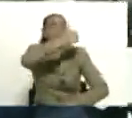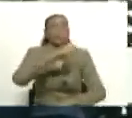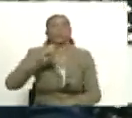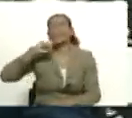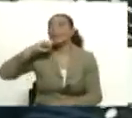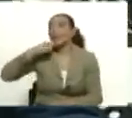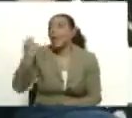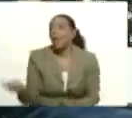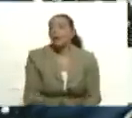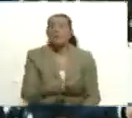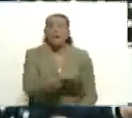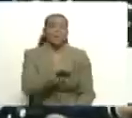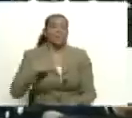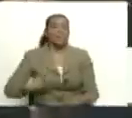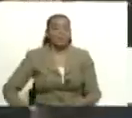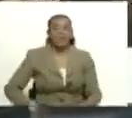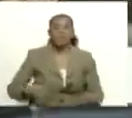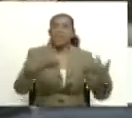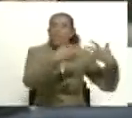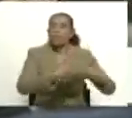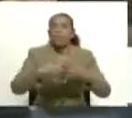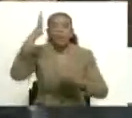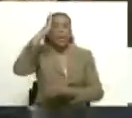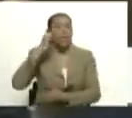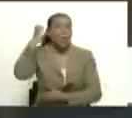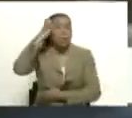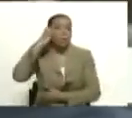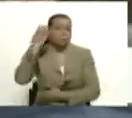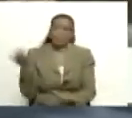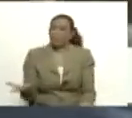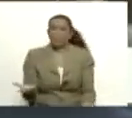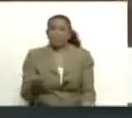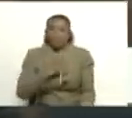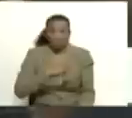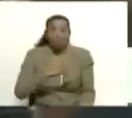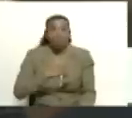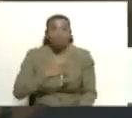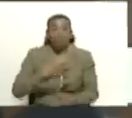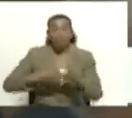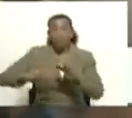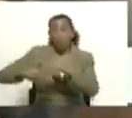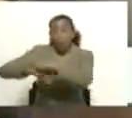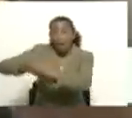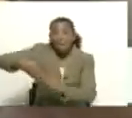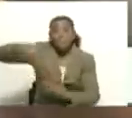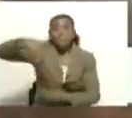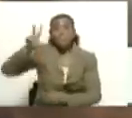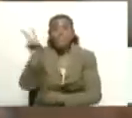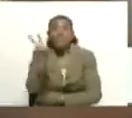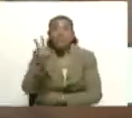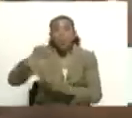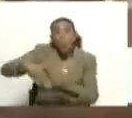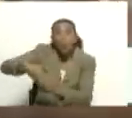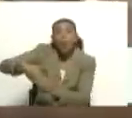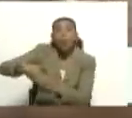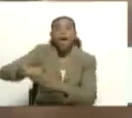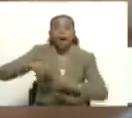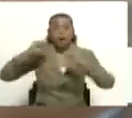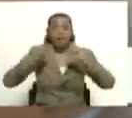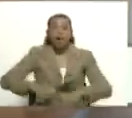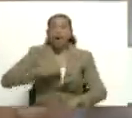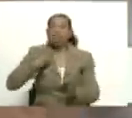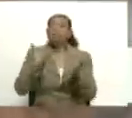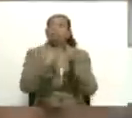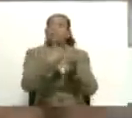ni el imperio chino, ni norteamericano, ni europeo. Nosotros con posiciones firmes vamos a seguir dejando